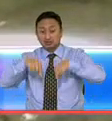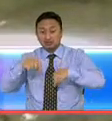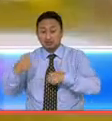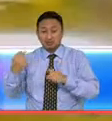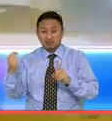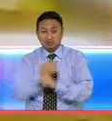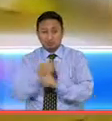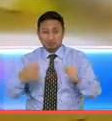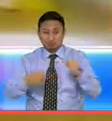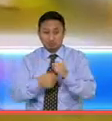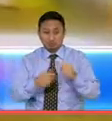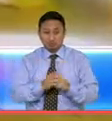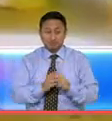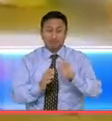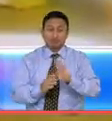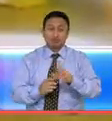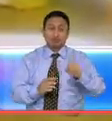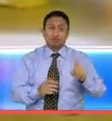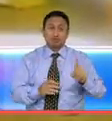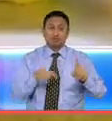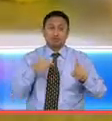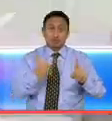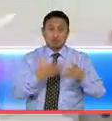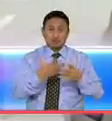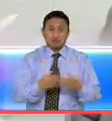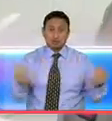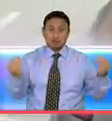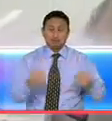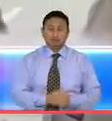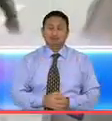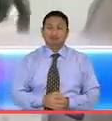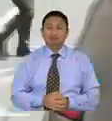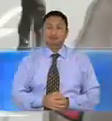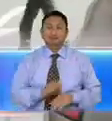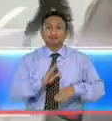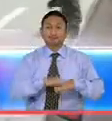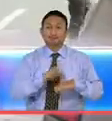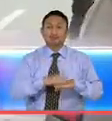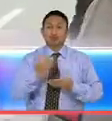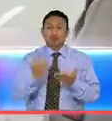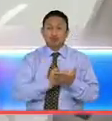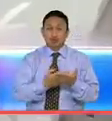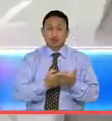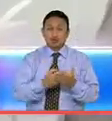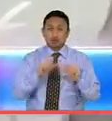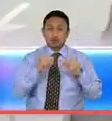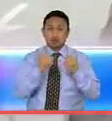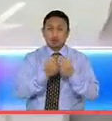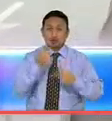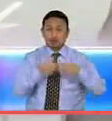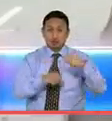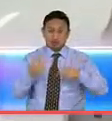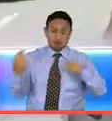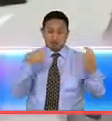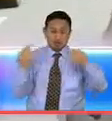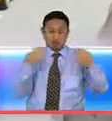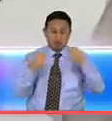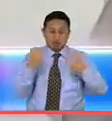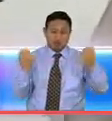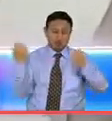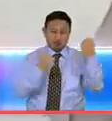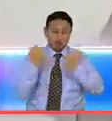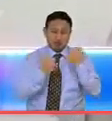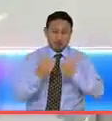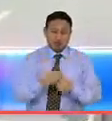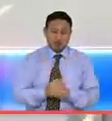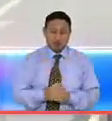criminal, 41 han sido resueltos. Producto de riñas, de reuniones entre grupos de personas que luego terminan